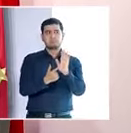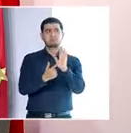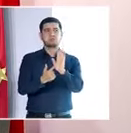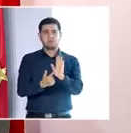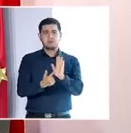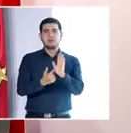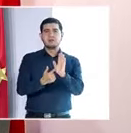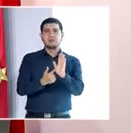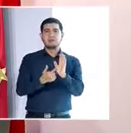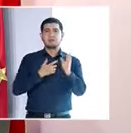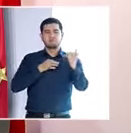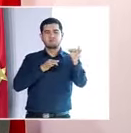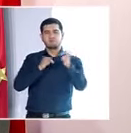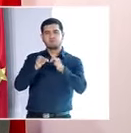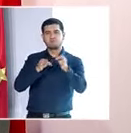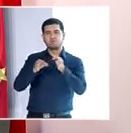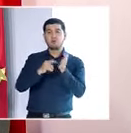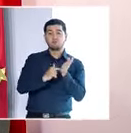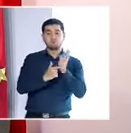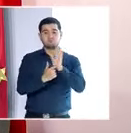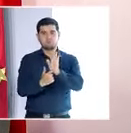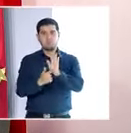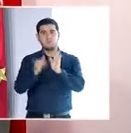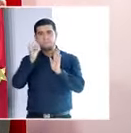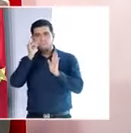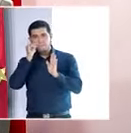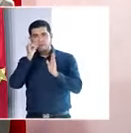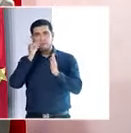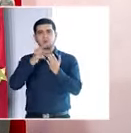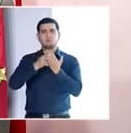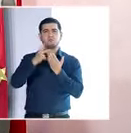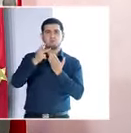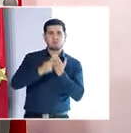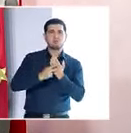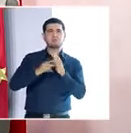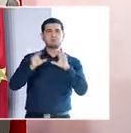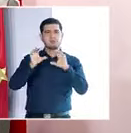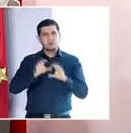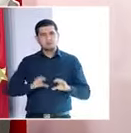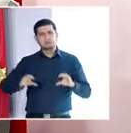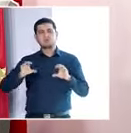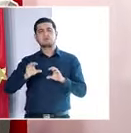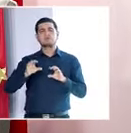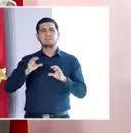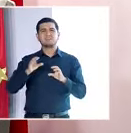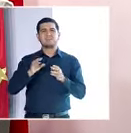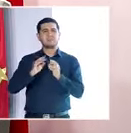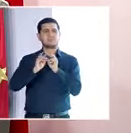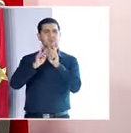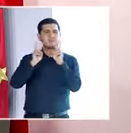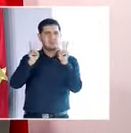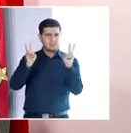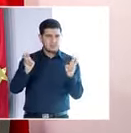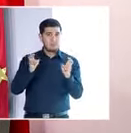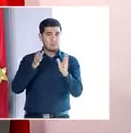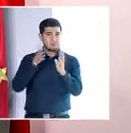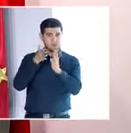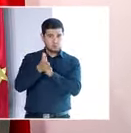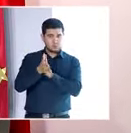una de las acciones de los proyectos en cada uno de los ejes estratégicos que he